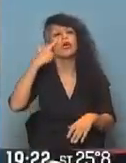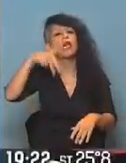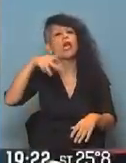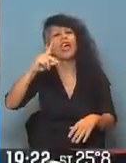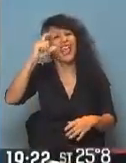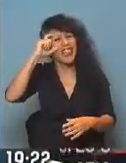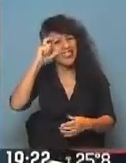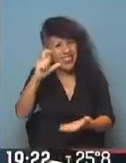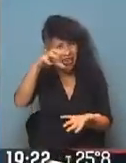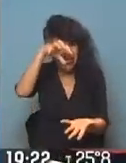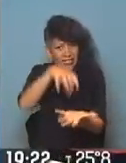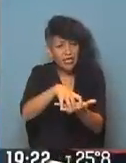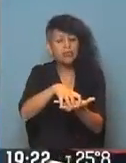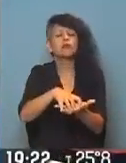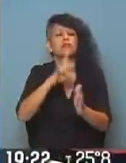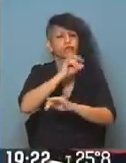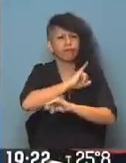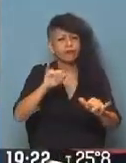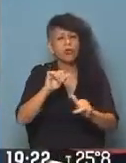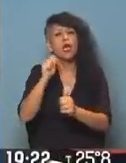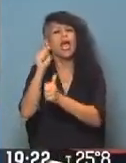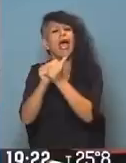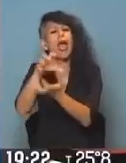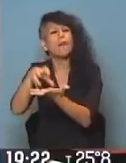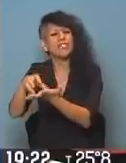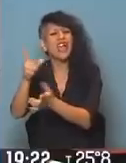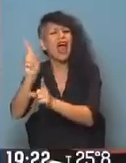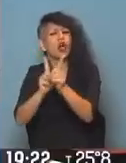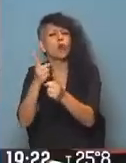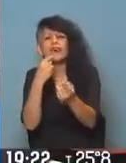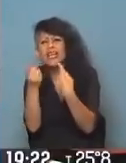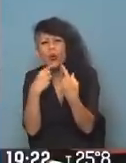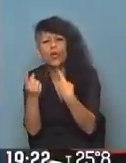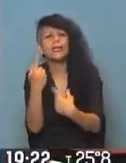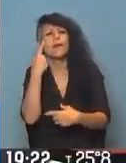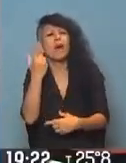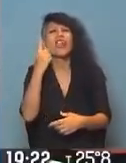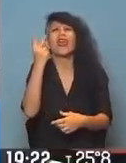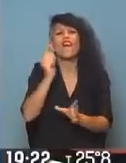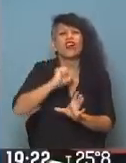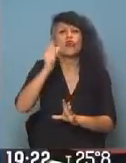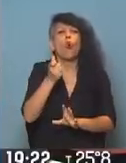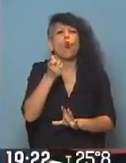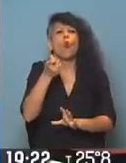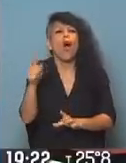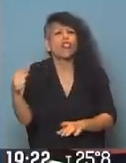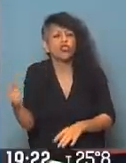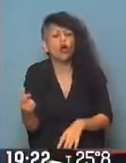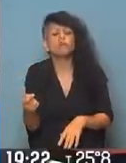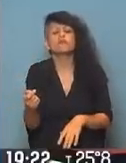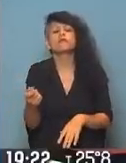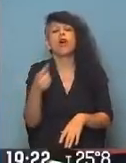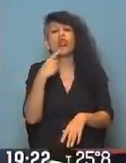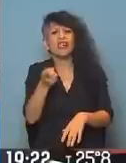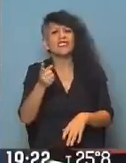muchas de las empresas que habían realizado una especie de encuesta para saber cuánto podía llegar la inflación decían que en octubre podría ser peor si desglosó lo que